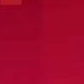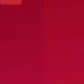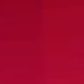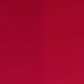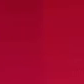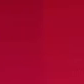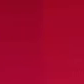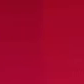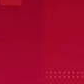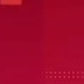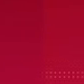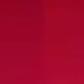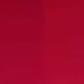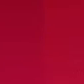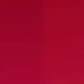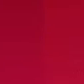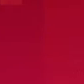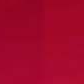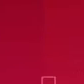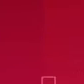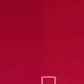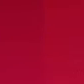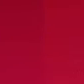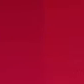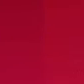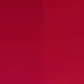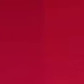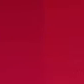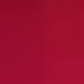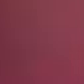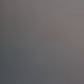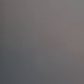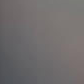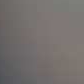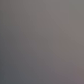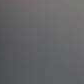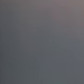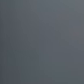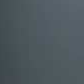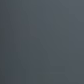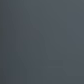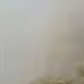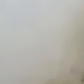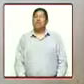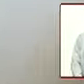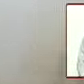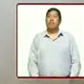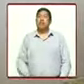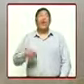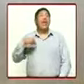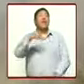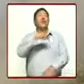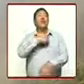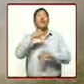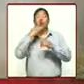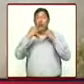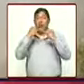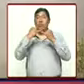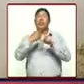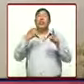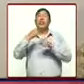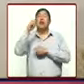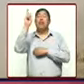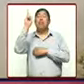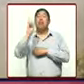de escribir, nuestra lucha contra los incendios no tiene tregua. Informamos al pueblo boliviano que desde la República Bolivariana de Venezuela llegarán este jueves